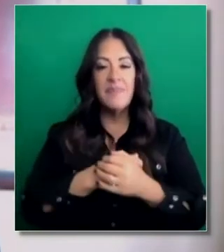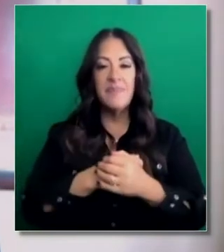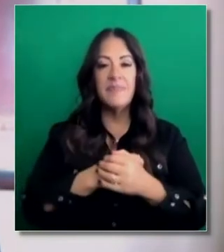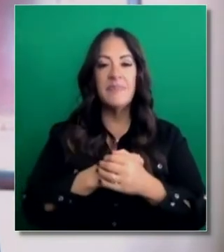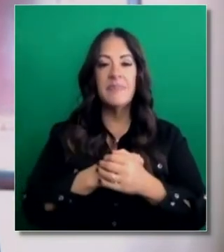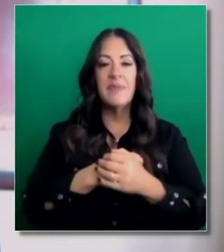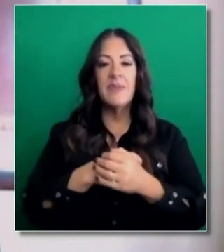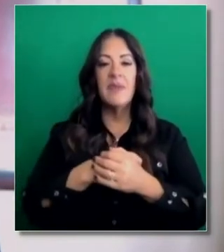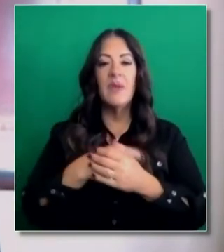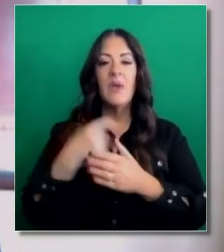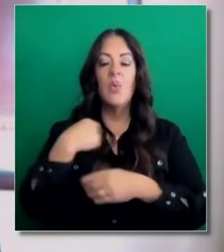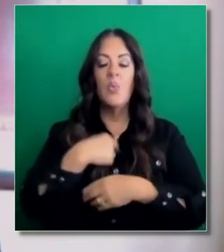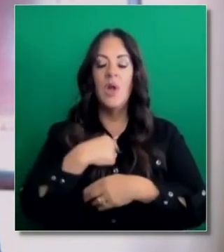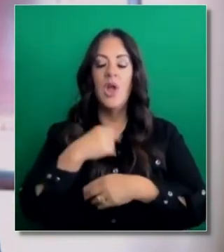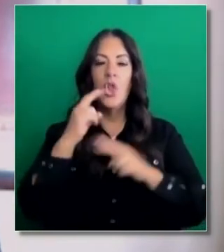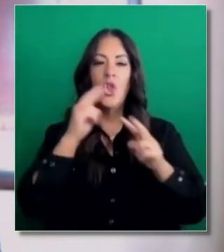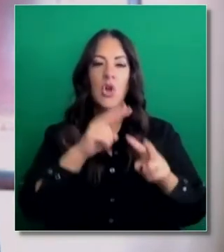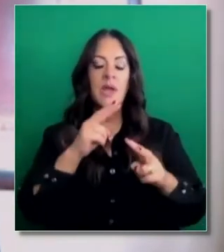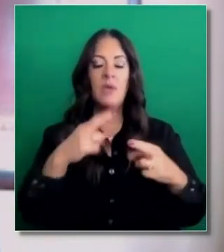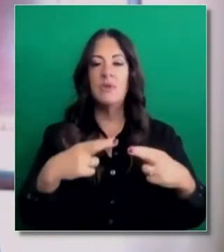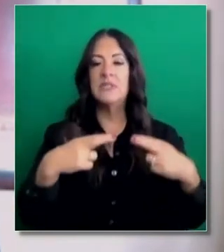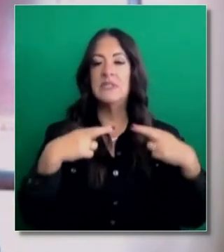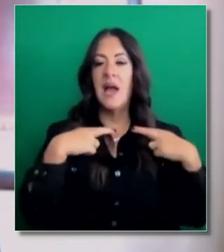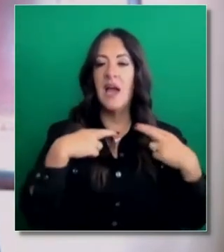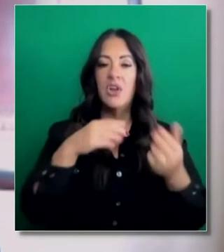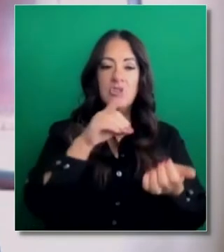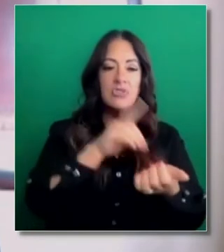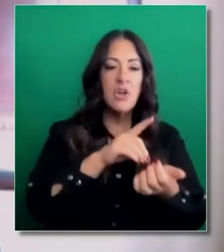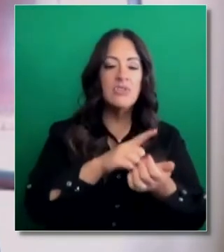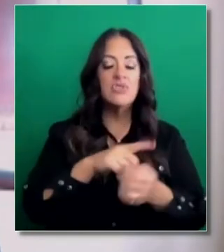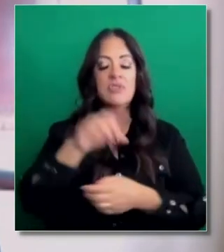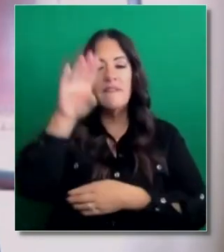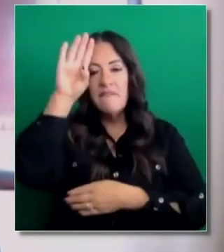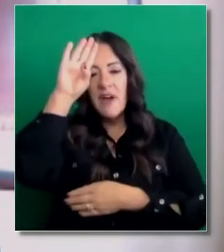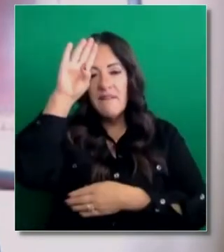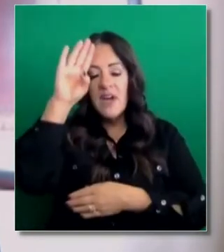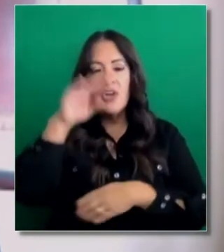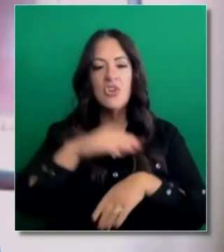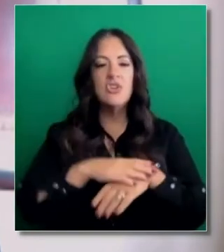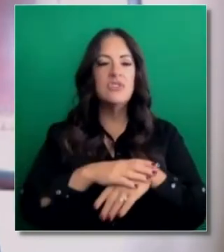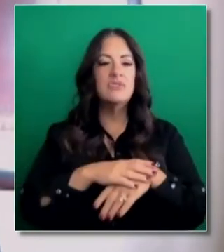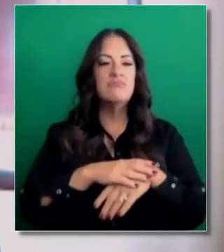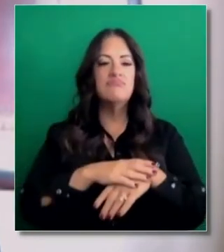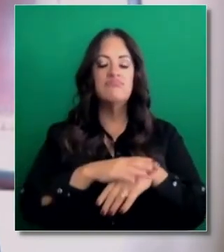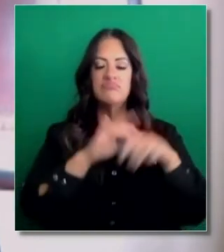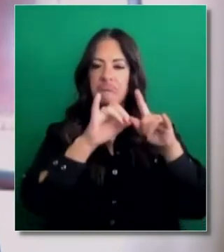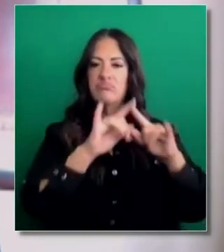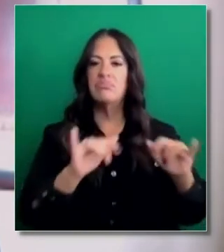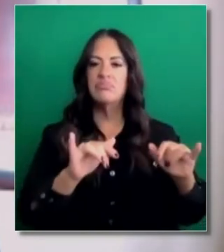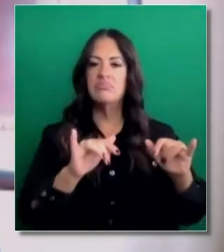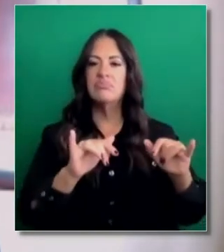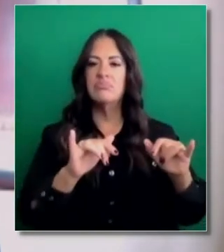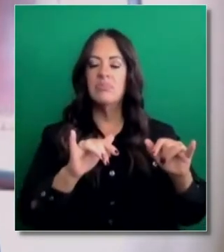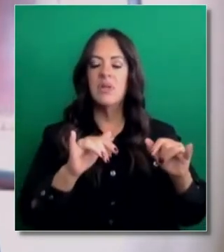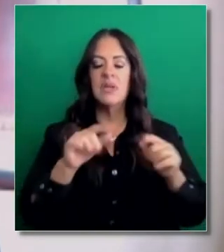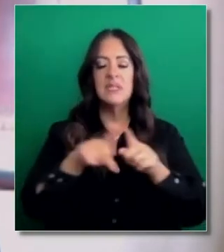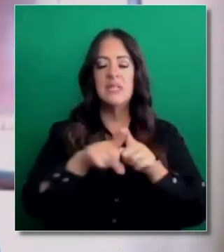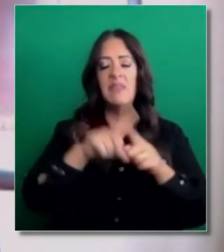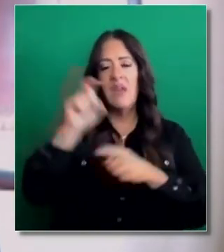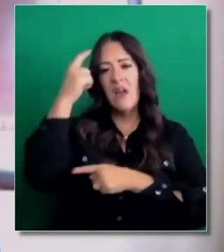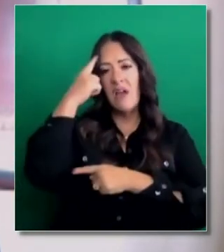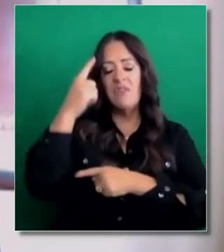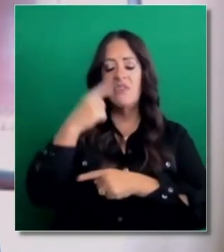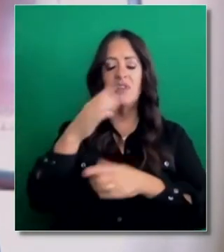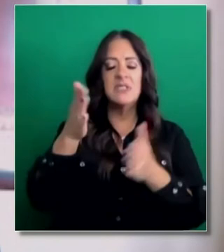además de los estudiantes de enfermería estamos hablando también de bomberos de otros